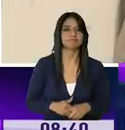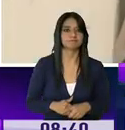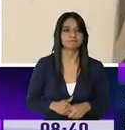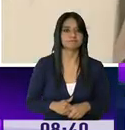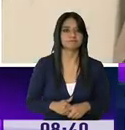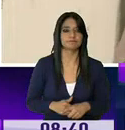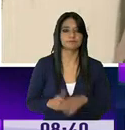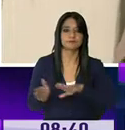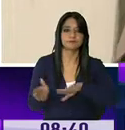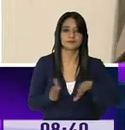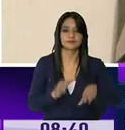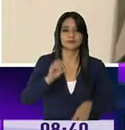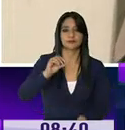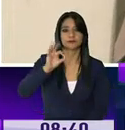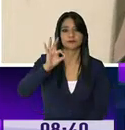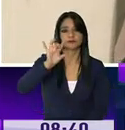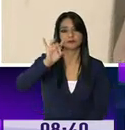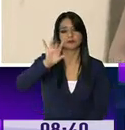aparte el